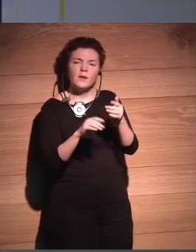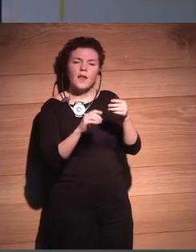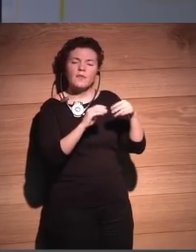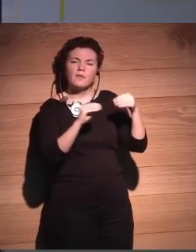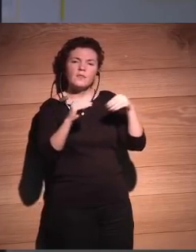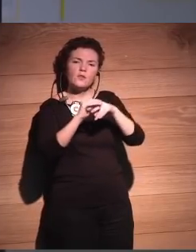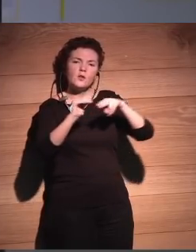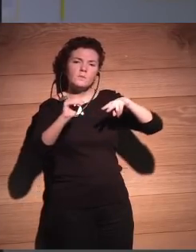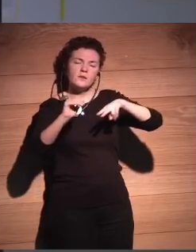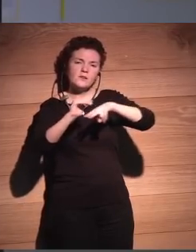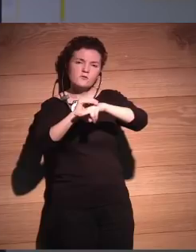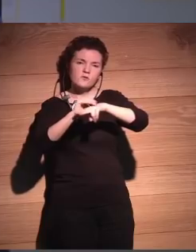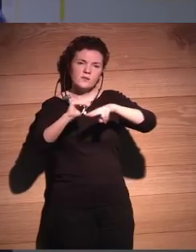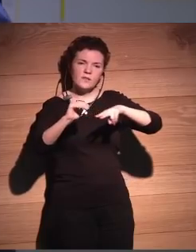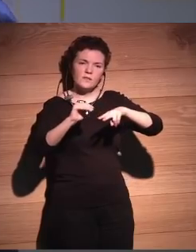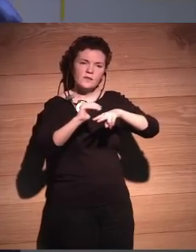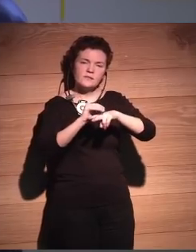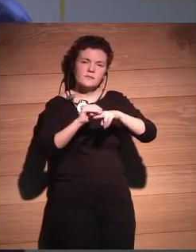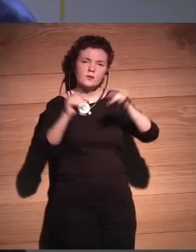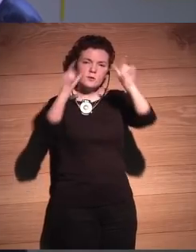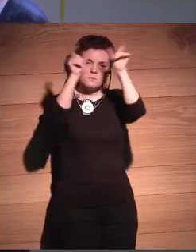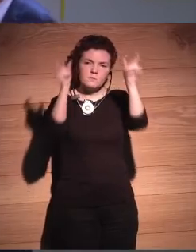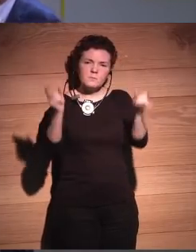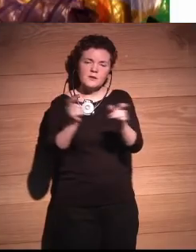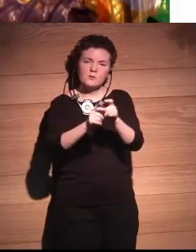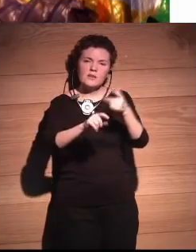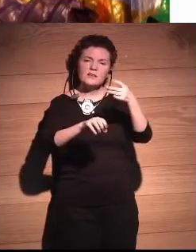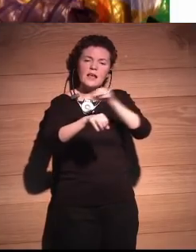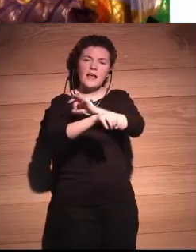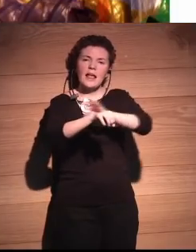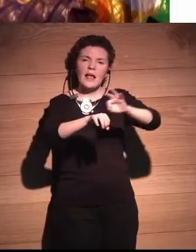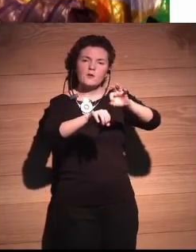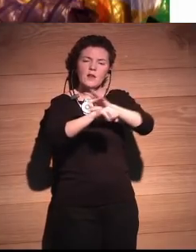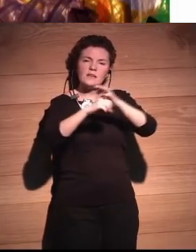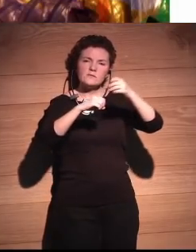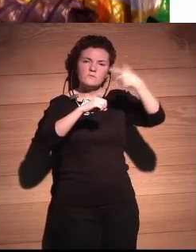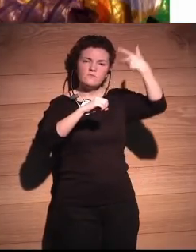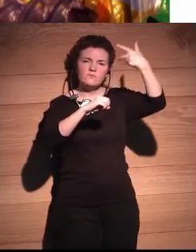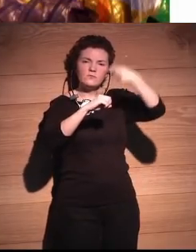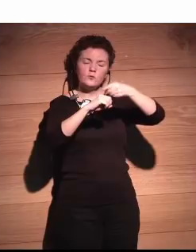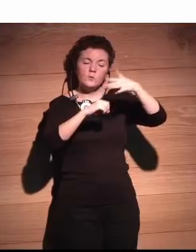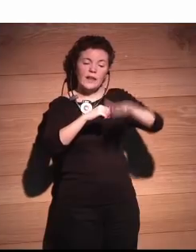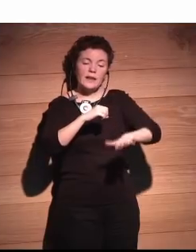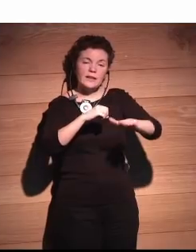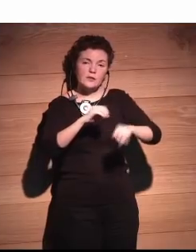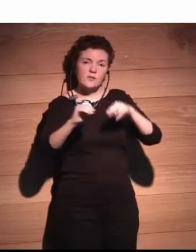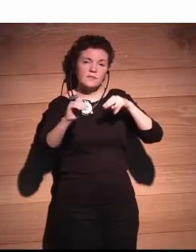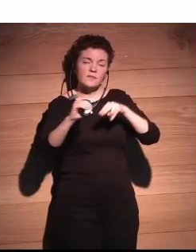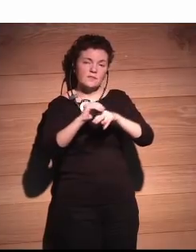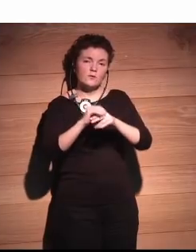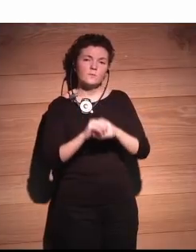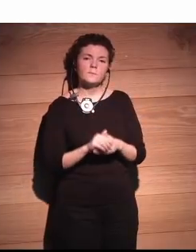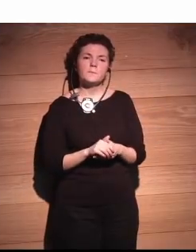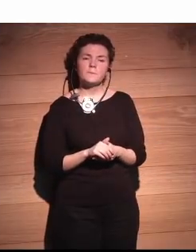resonancias. Aquí tenemos la apertura y aquí tenemos unos marcos con las cánulas que se insertan mientras el niño está dentro del